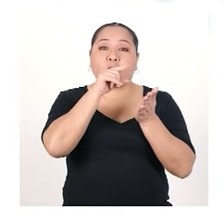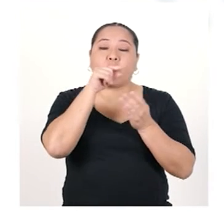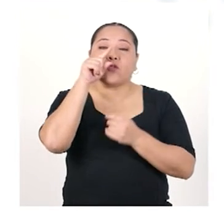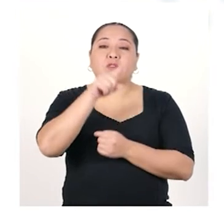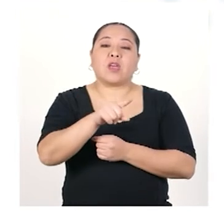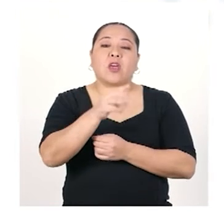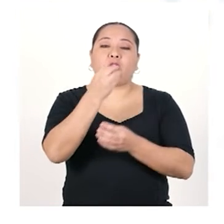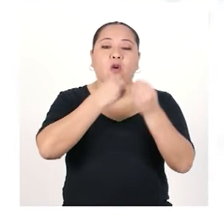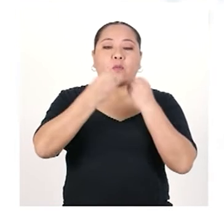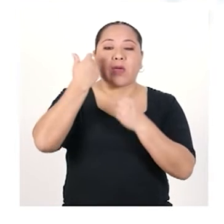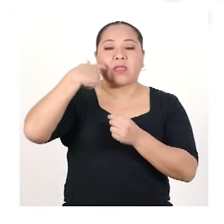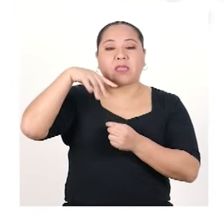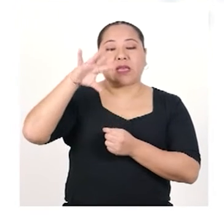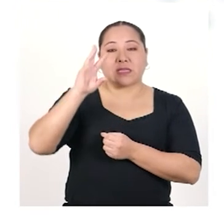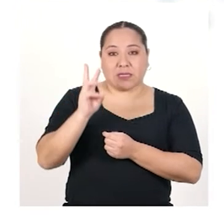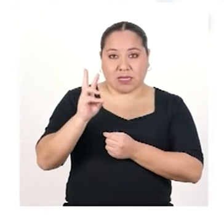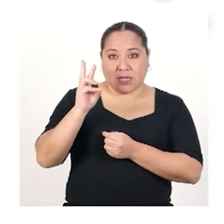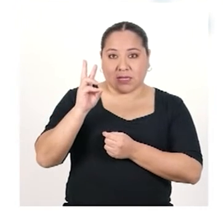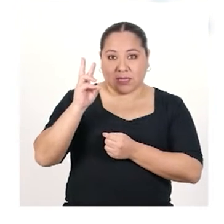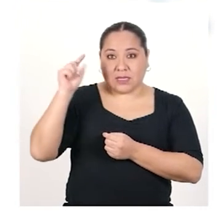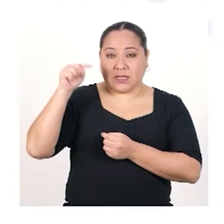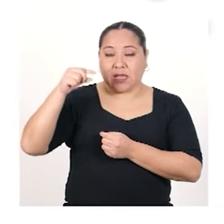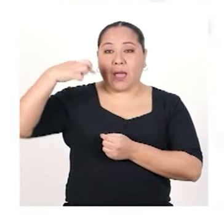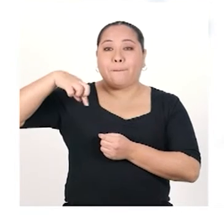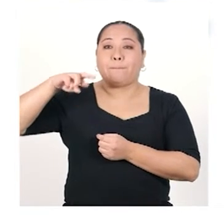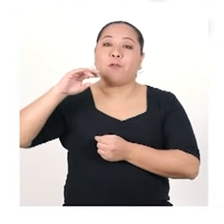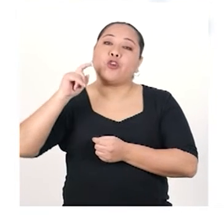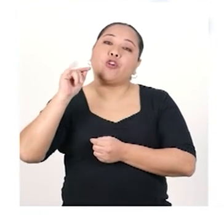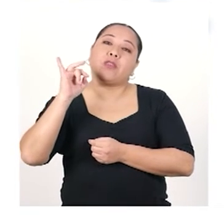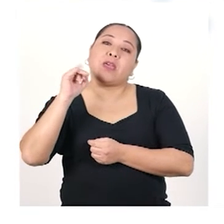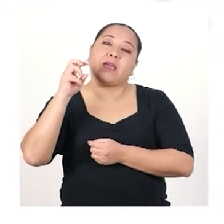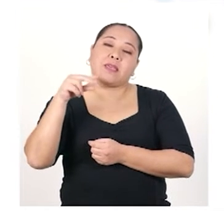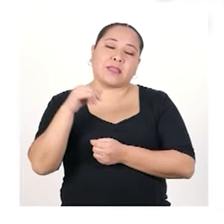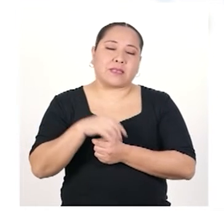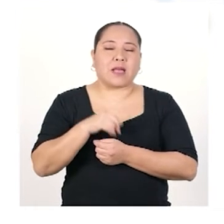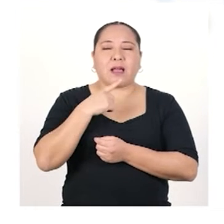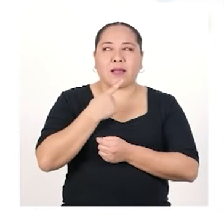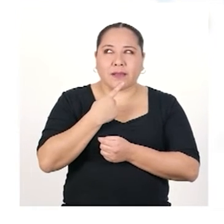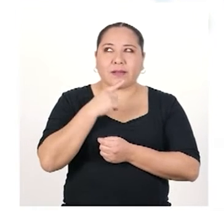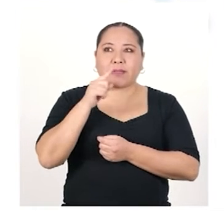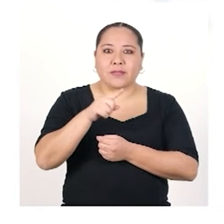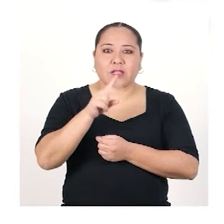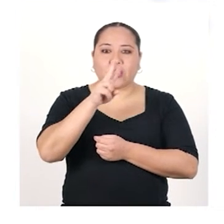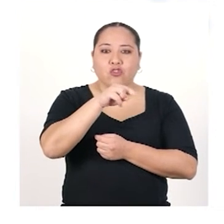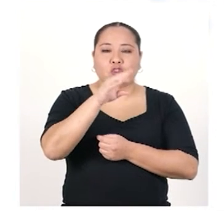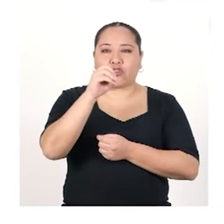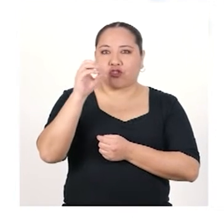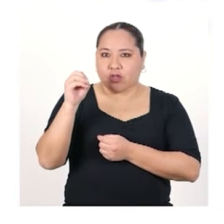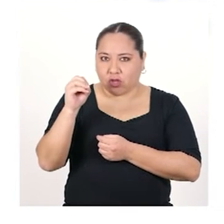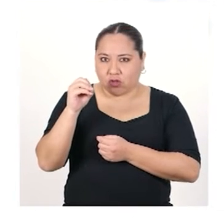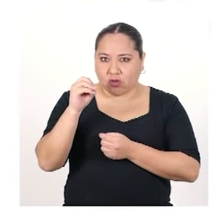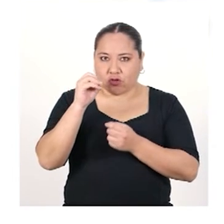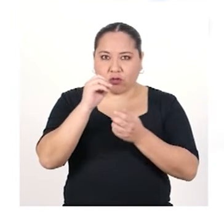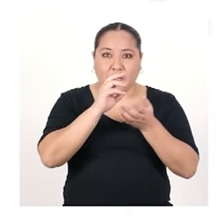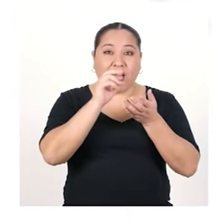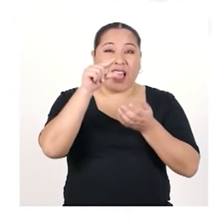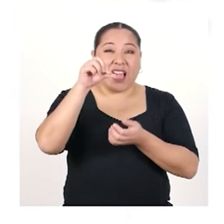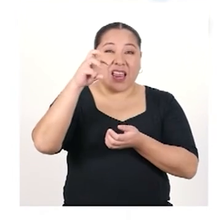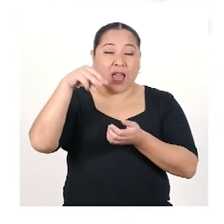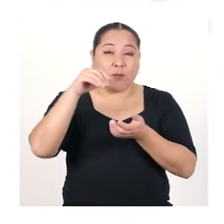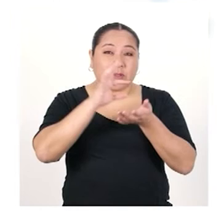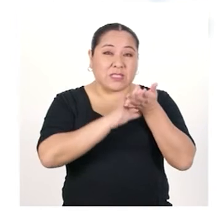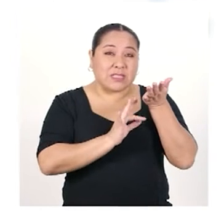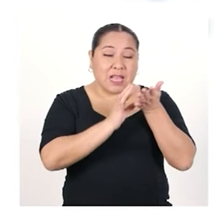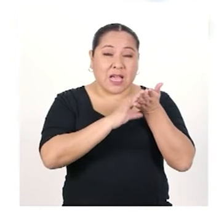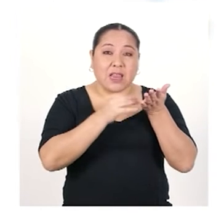pollo se consume 16 gramos de proteínas. Entonces, al consumir 200 gramos de sangrecita